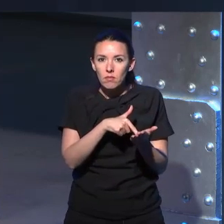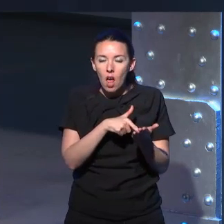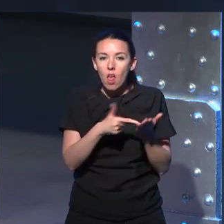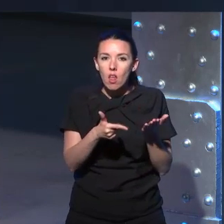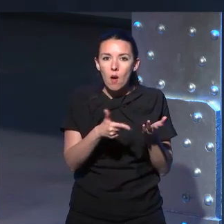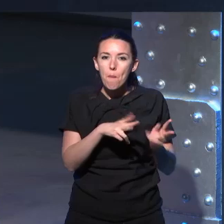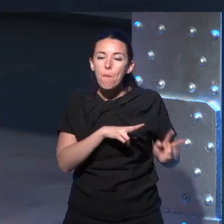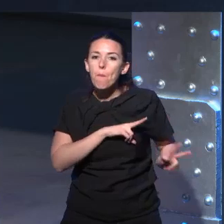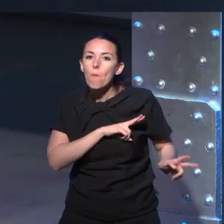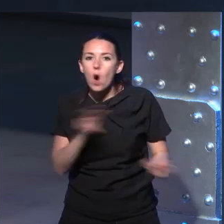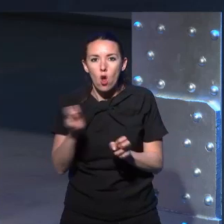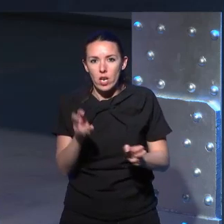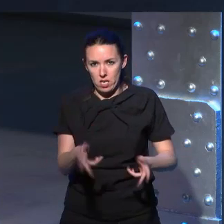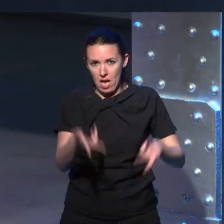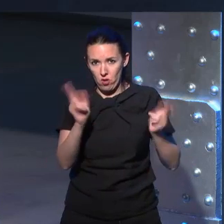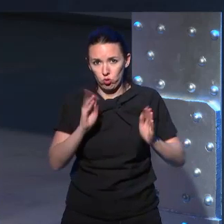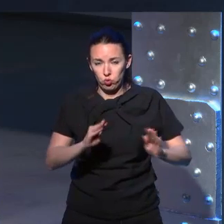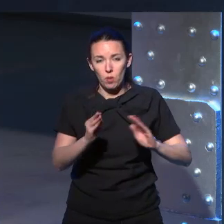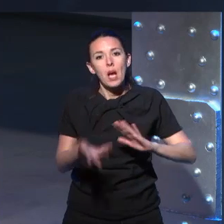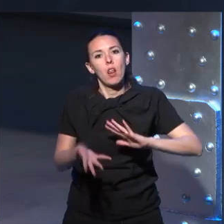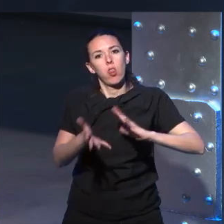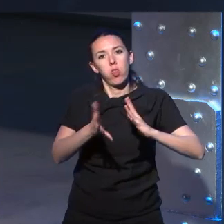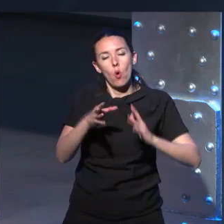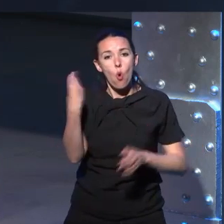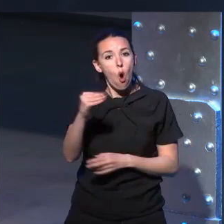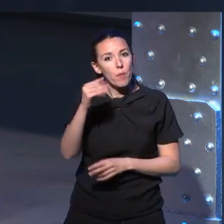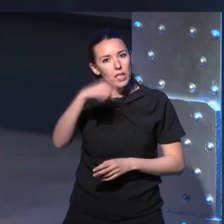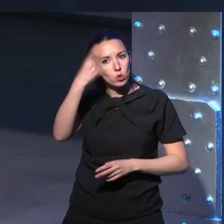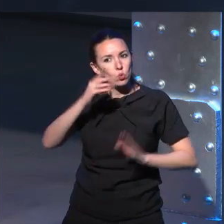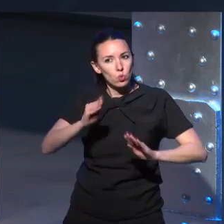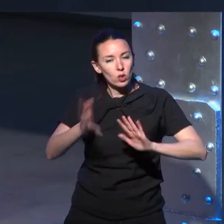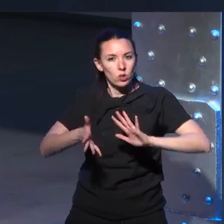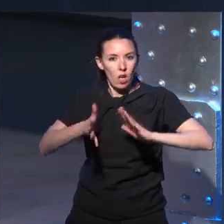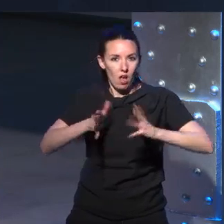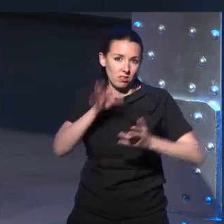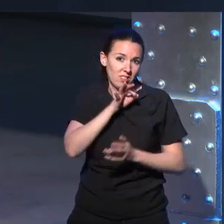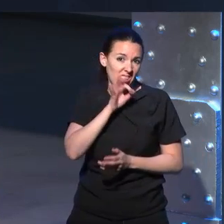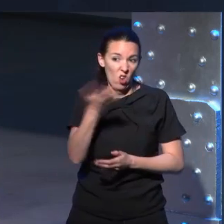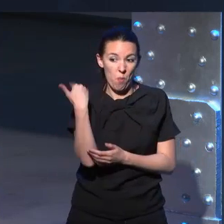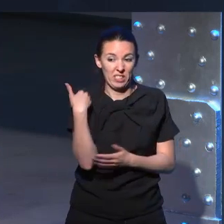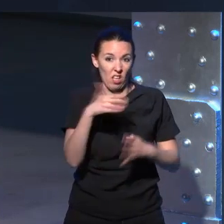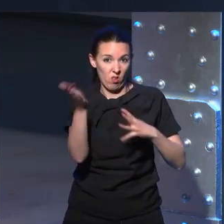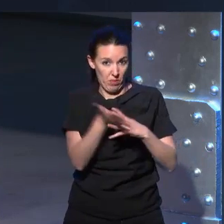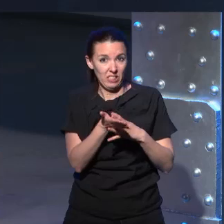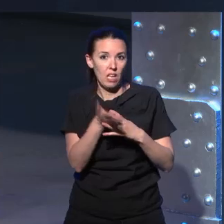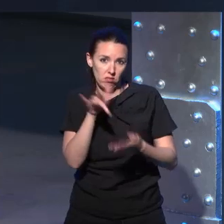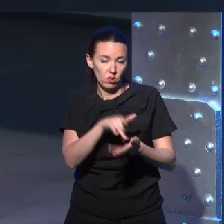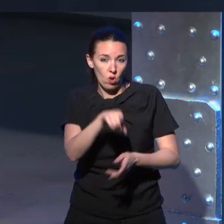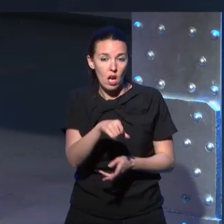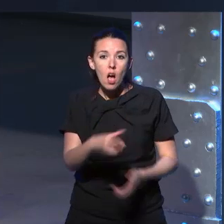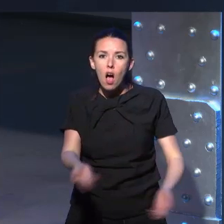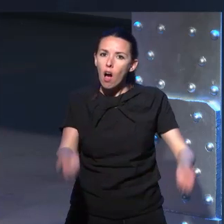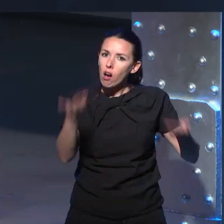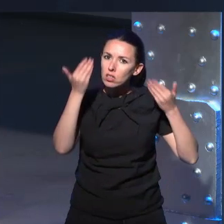democratización de la modernidad y el cambio cultural juvenil que trajo la segunda mitad del siglo pasado. Pero sí se rinde